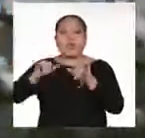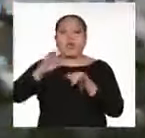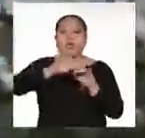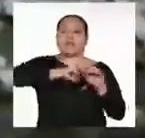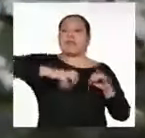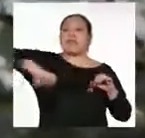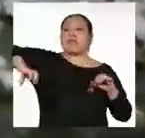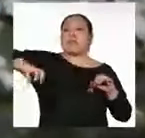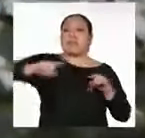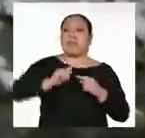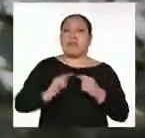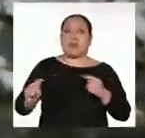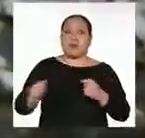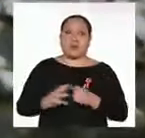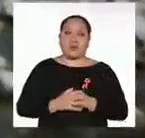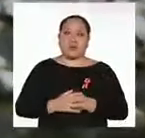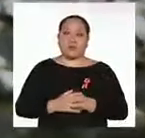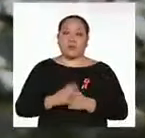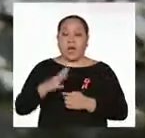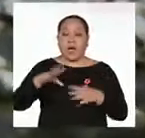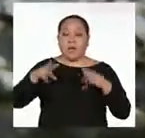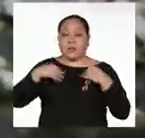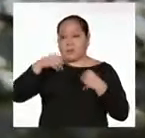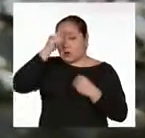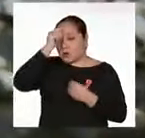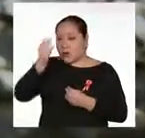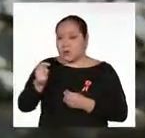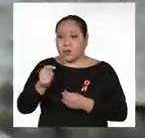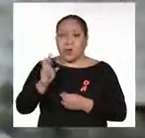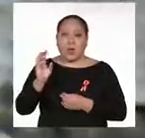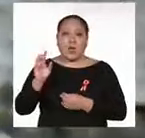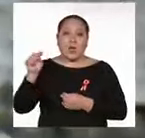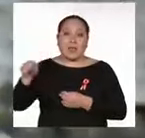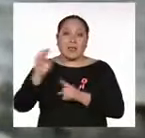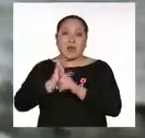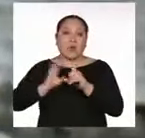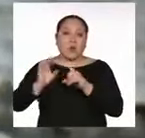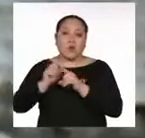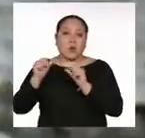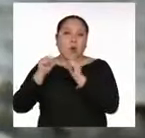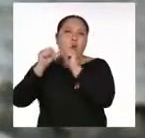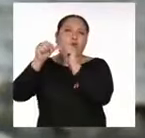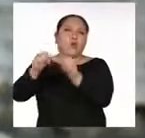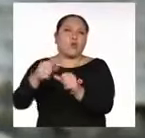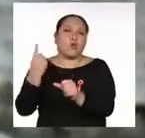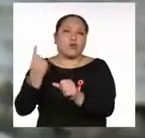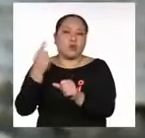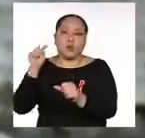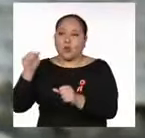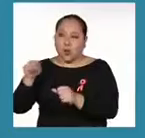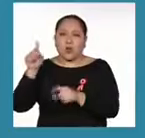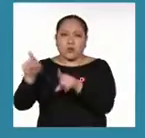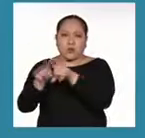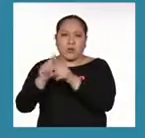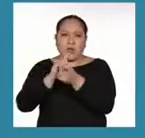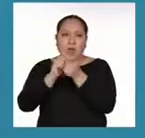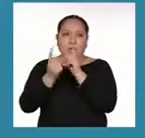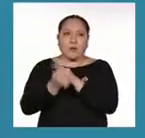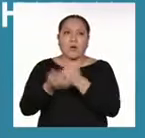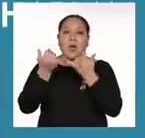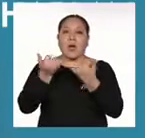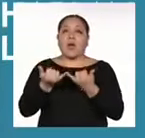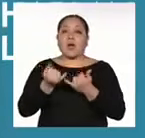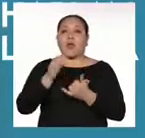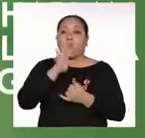aislados. Es necesario reconocer que ninguna cultura se mantiene intacta en el tiempo. Los pueblos indígenas también pasan por algunos cambios.